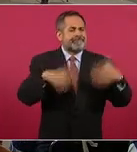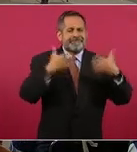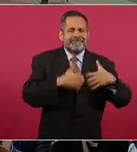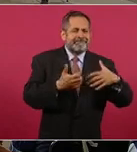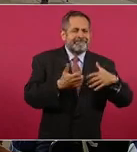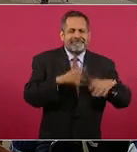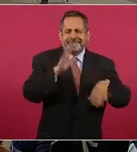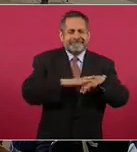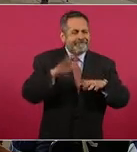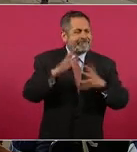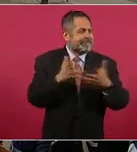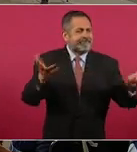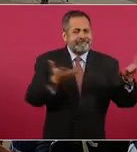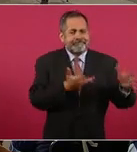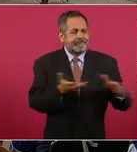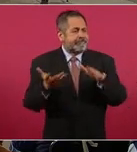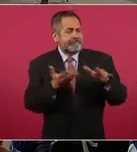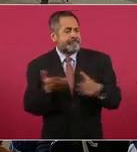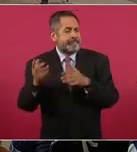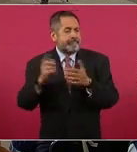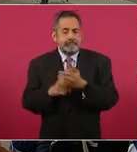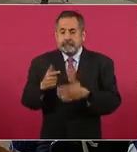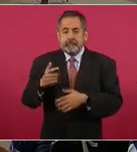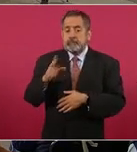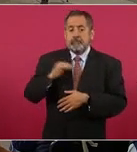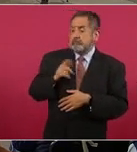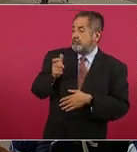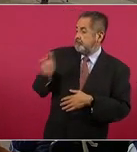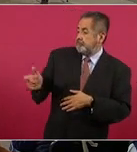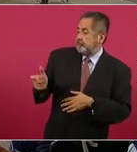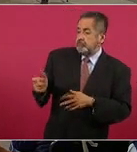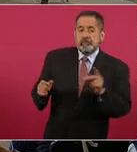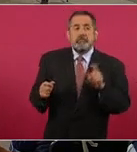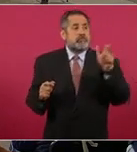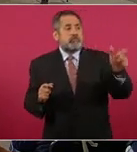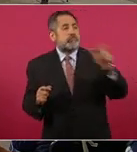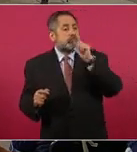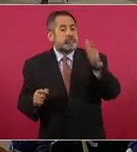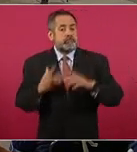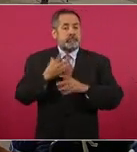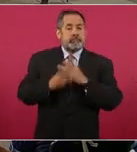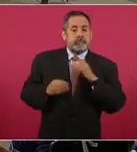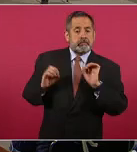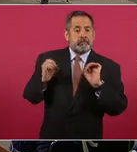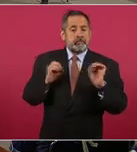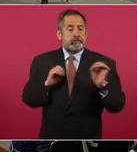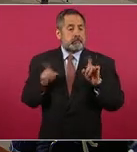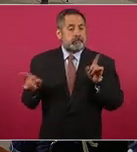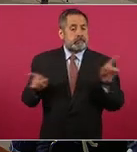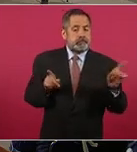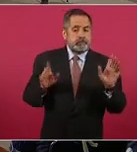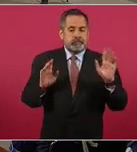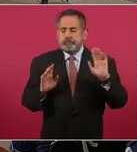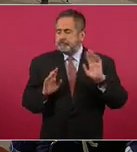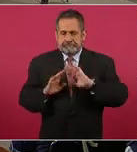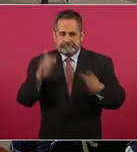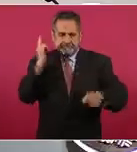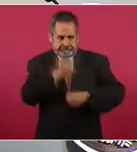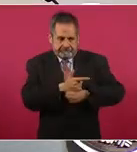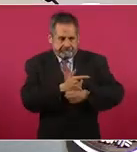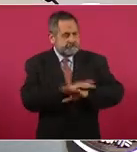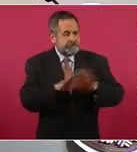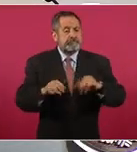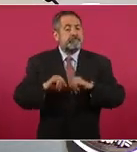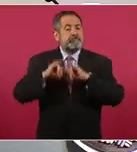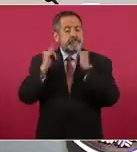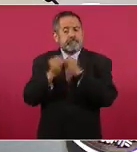por 7 años, 8 años no han pagado ni en México ni en Estados Unidos. Entonces, se ha hecho un gran trabajo, ya se tienen reuniones